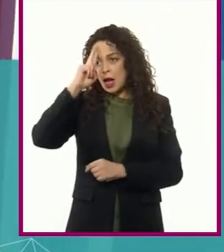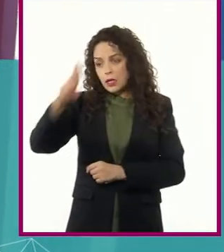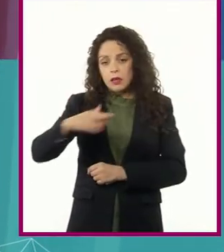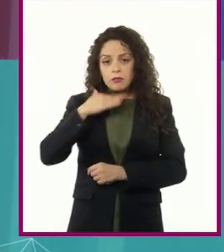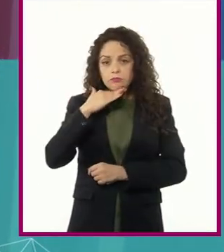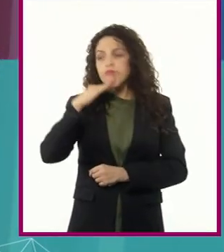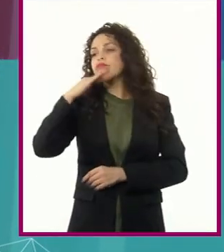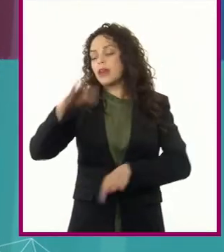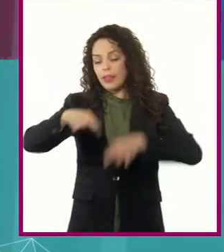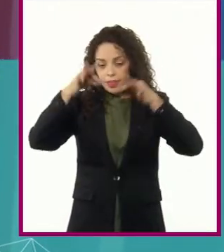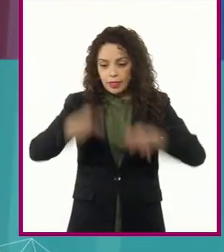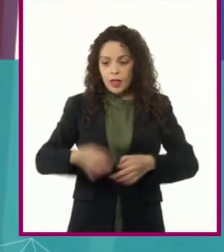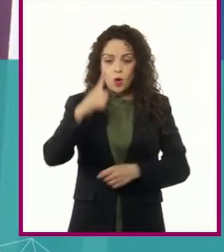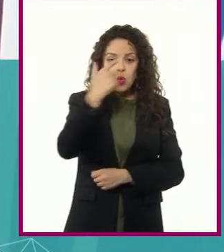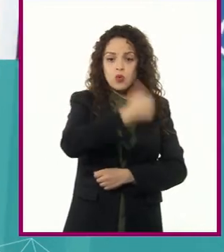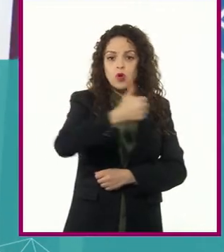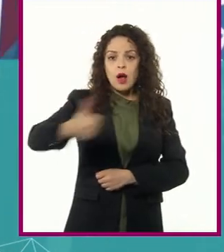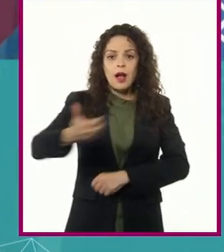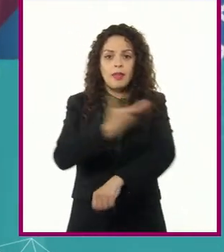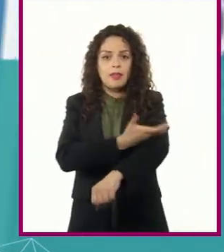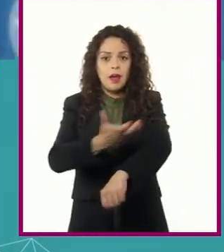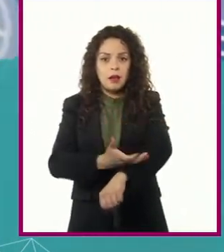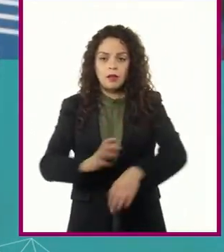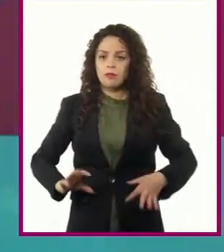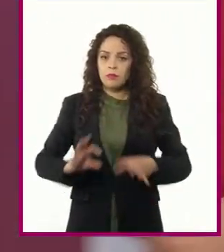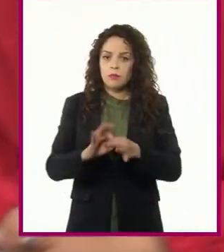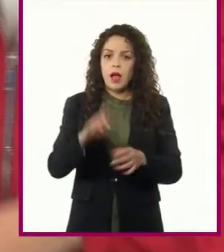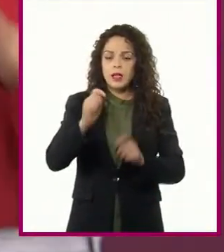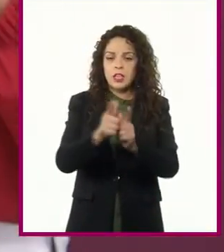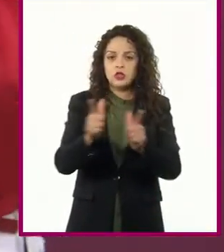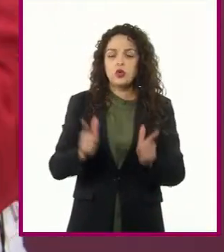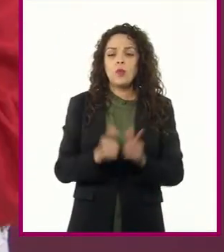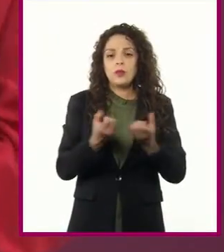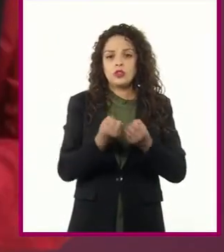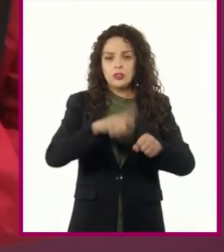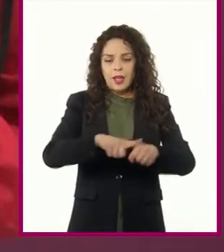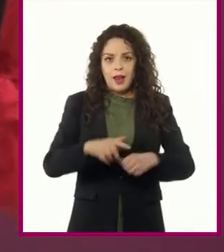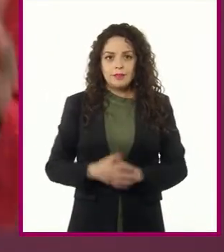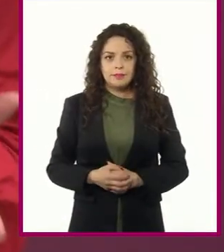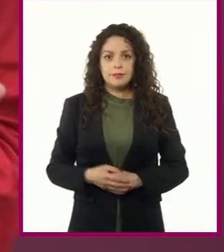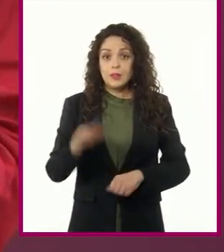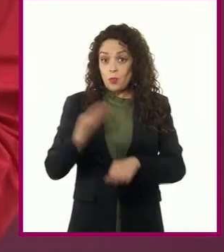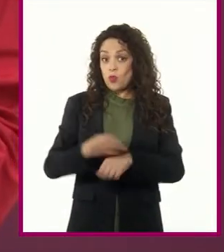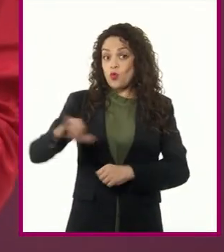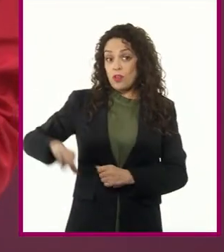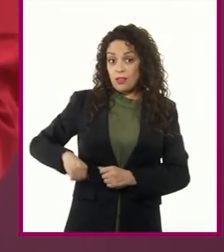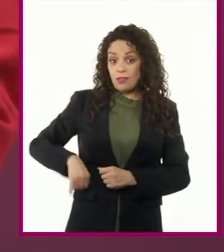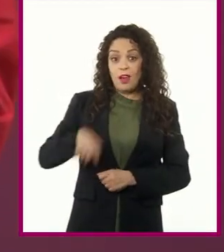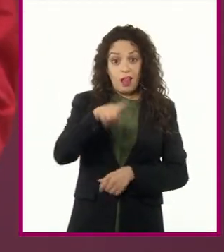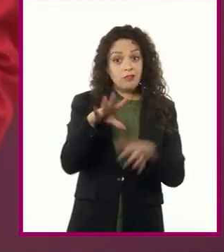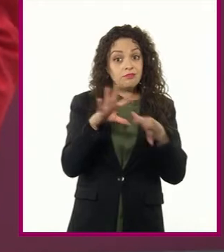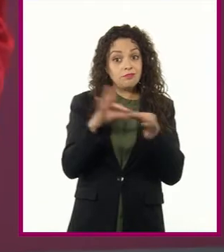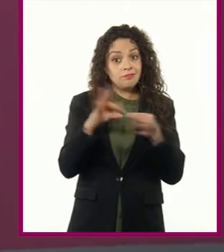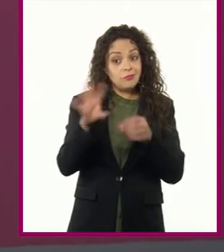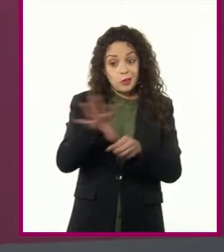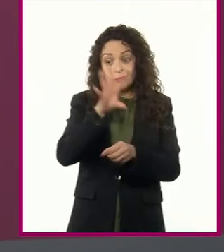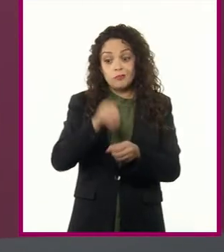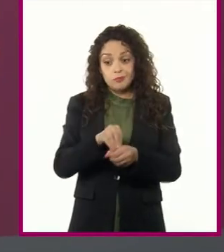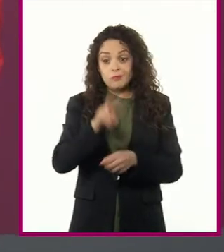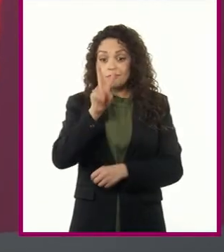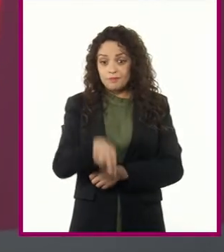nuestras compañeras e integrantes del grupo social. Qué interesante todo lo que ha mencionado, profesor.